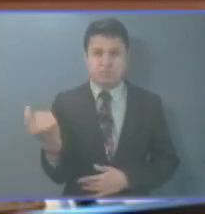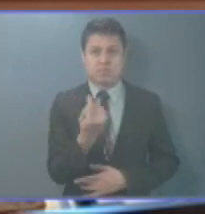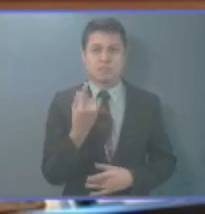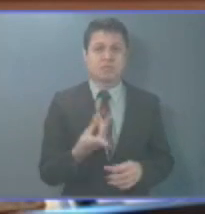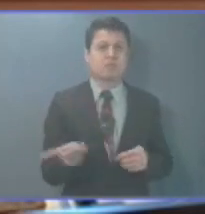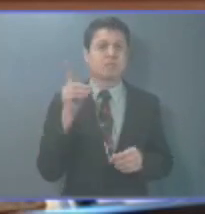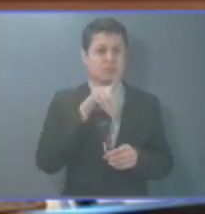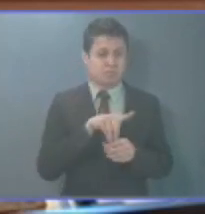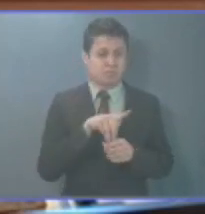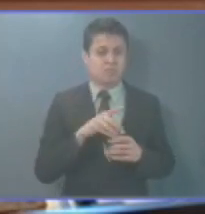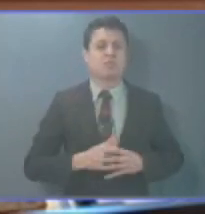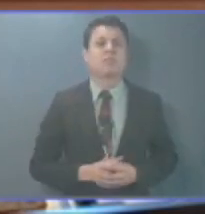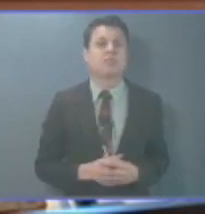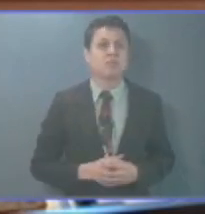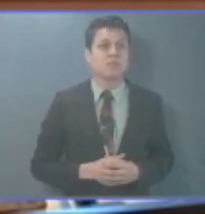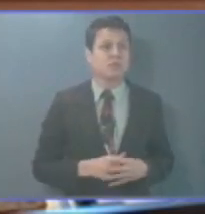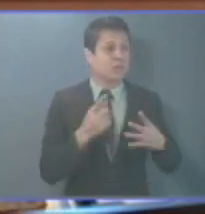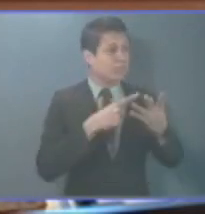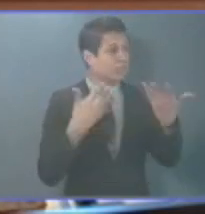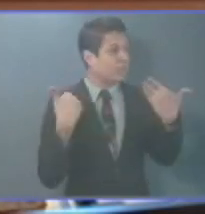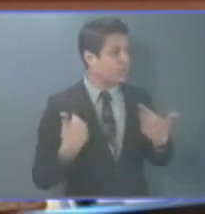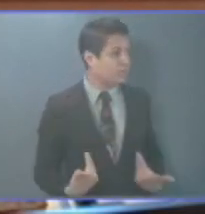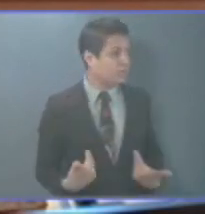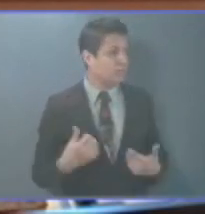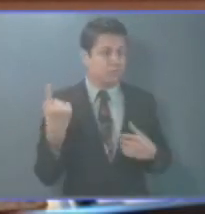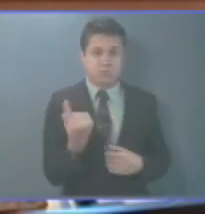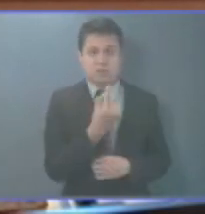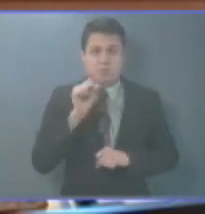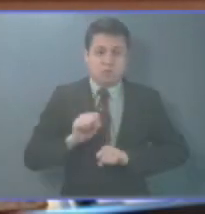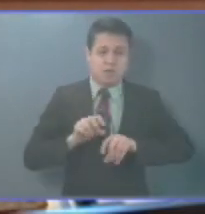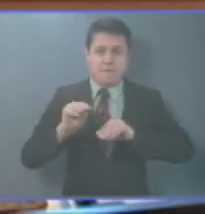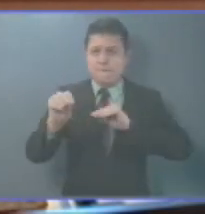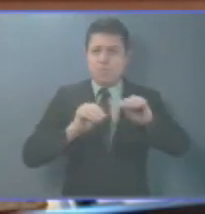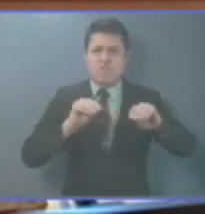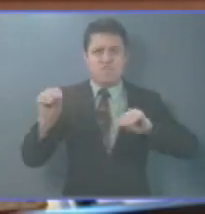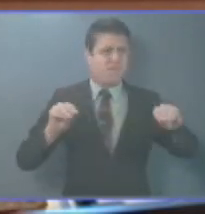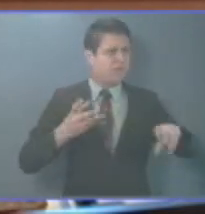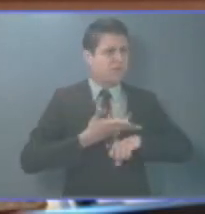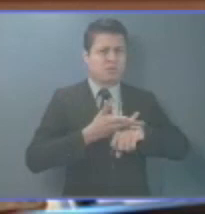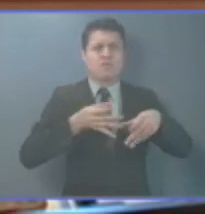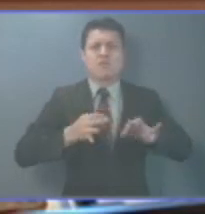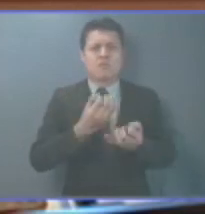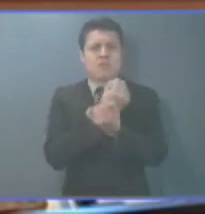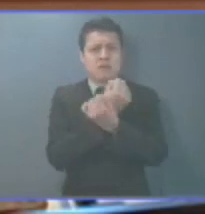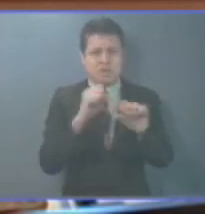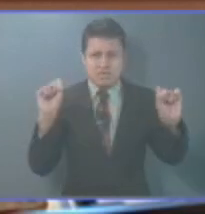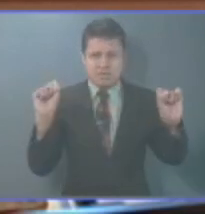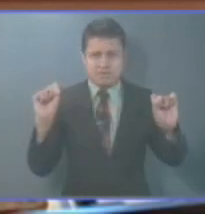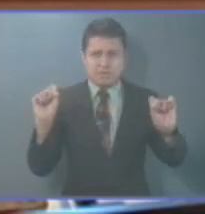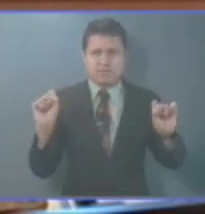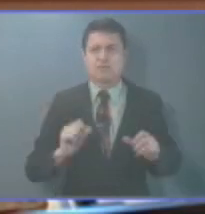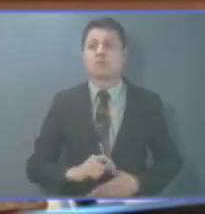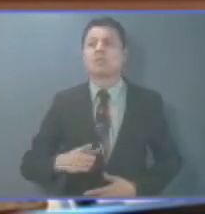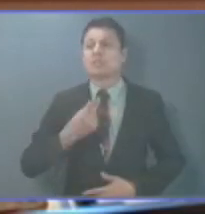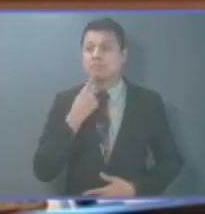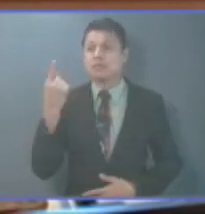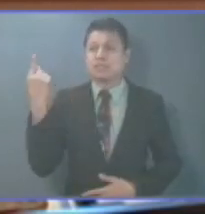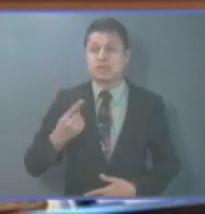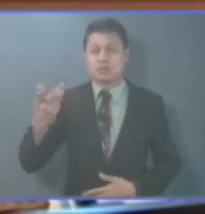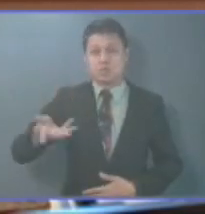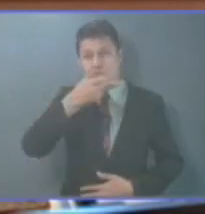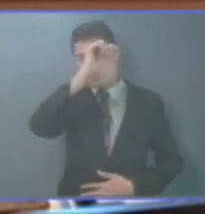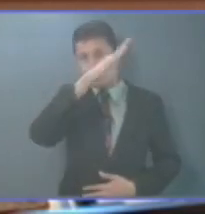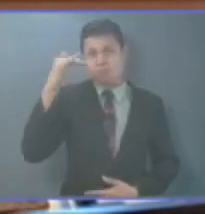discapacidad el derecho a la movilidad con la mayor independencia y autonomía posibles, por lo que es obligación del